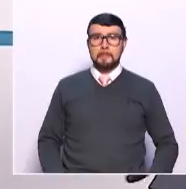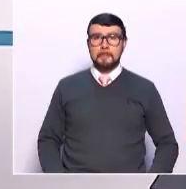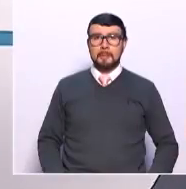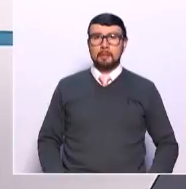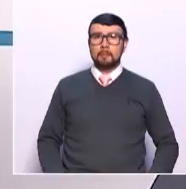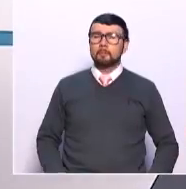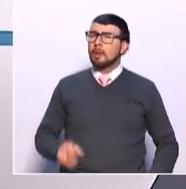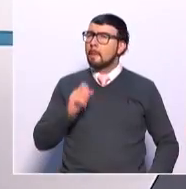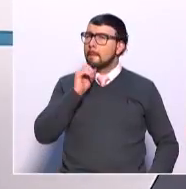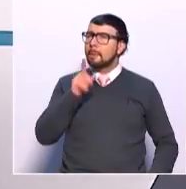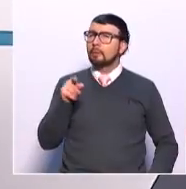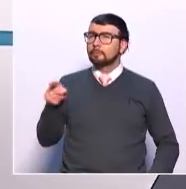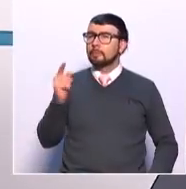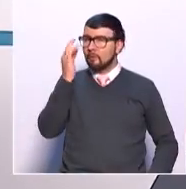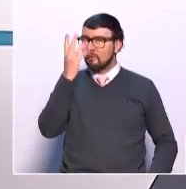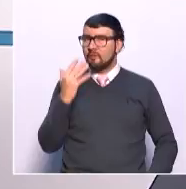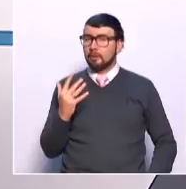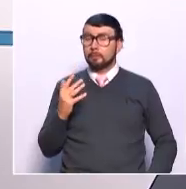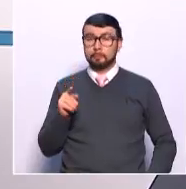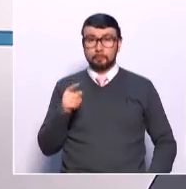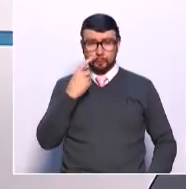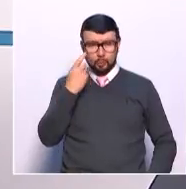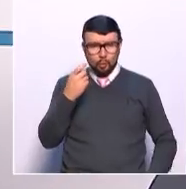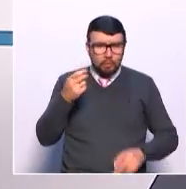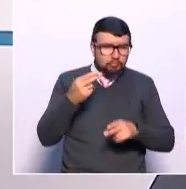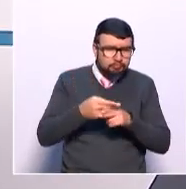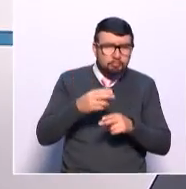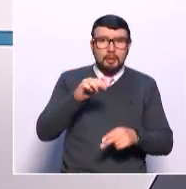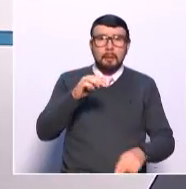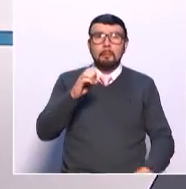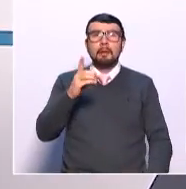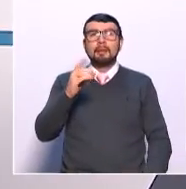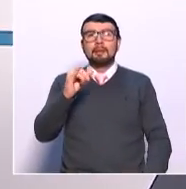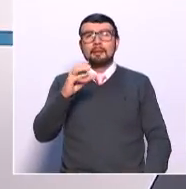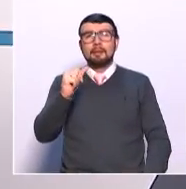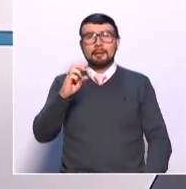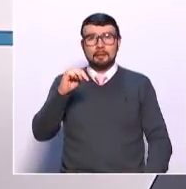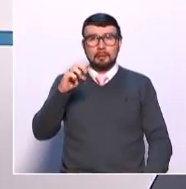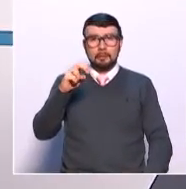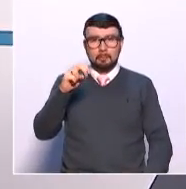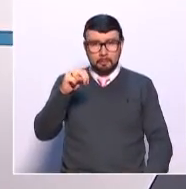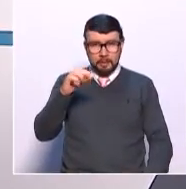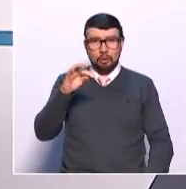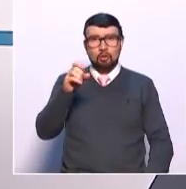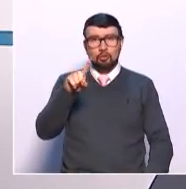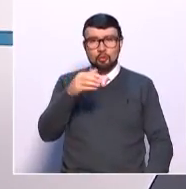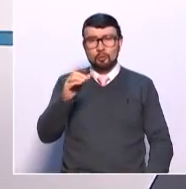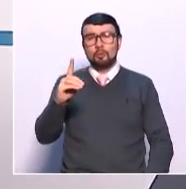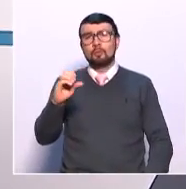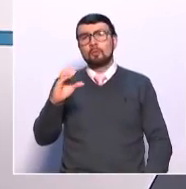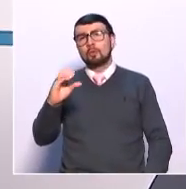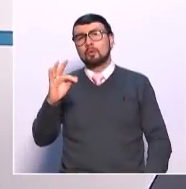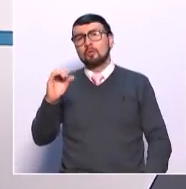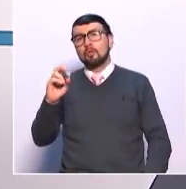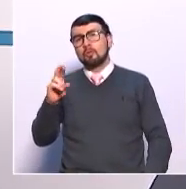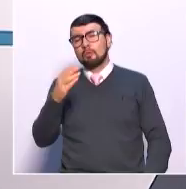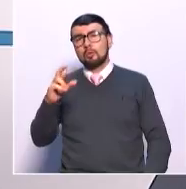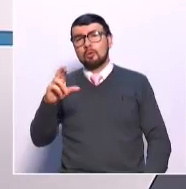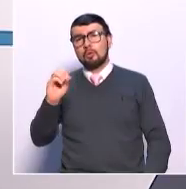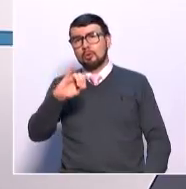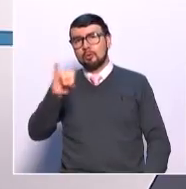está preguntando por facebook live buscando medicamentos doctor rojas de ahí estamos que pudiera ser para subir las defensas